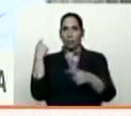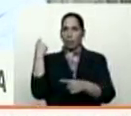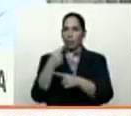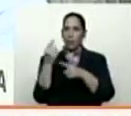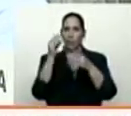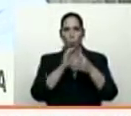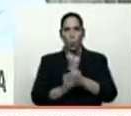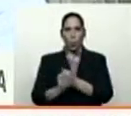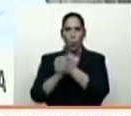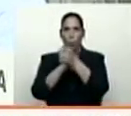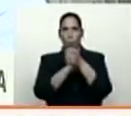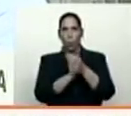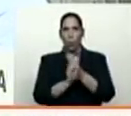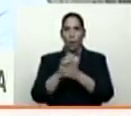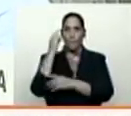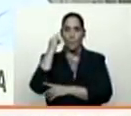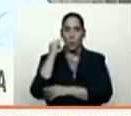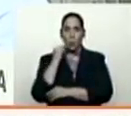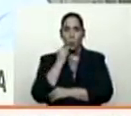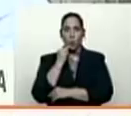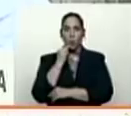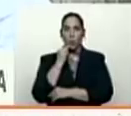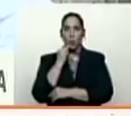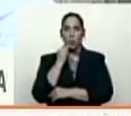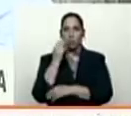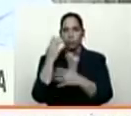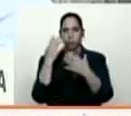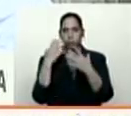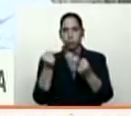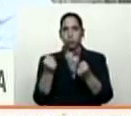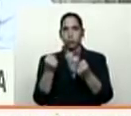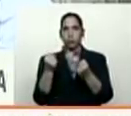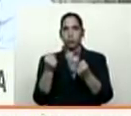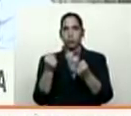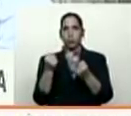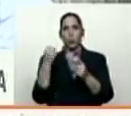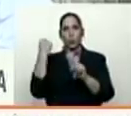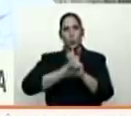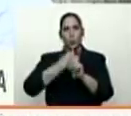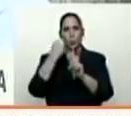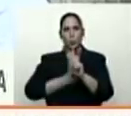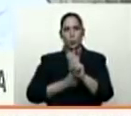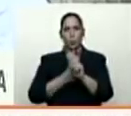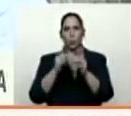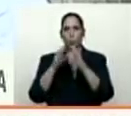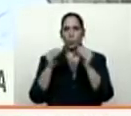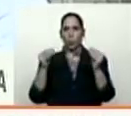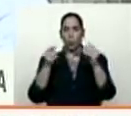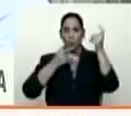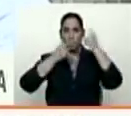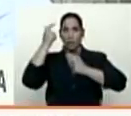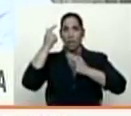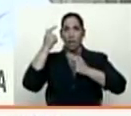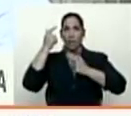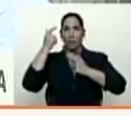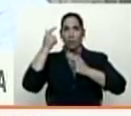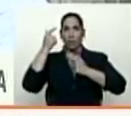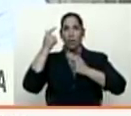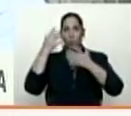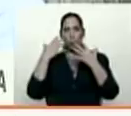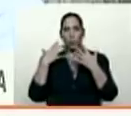unidos. Bolívar lo entendió y luchó por ello. Chávez